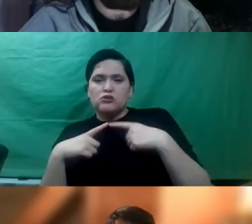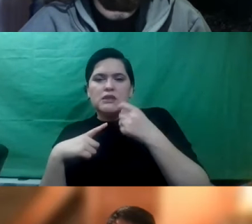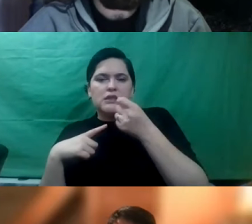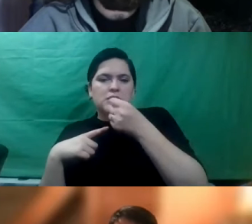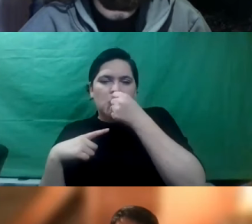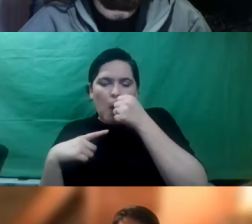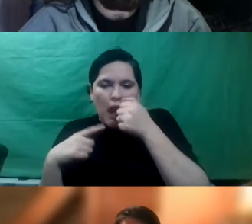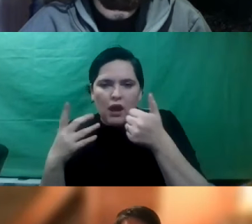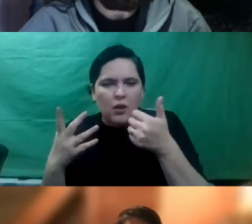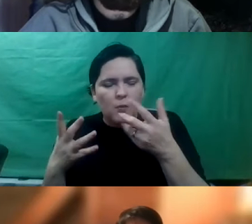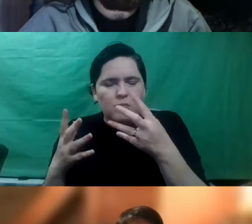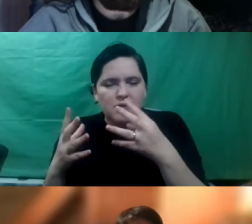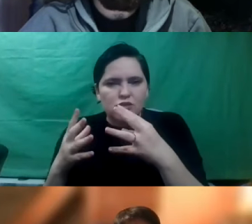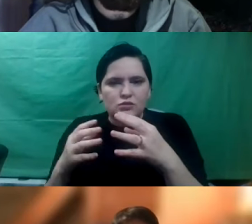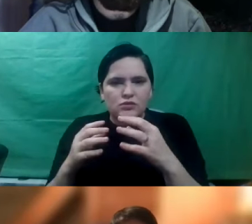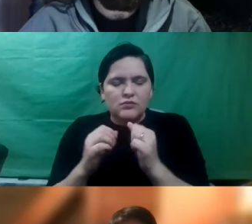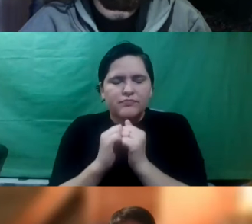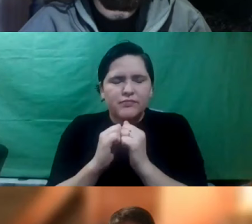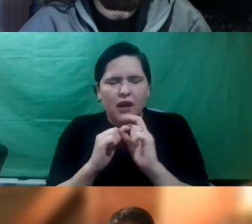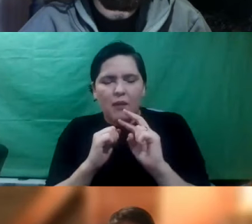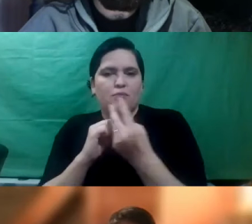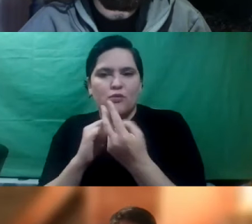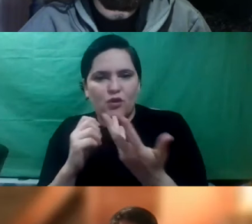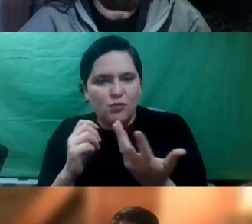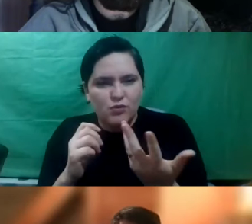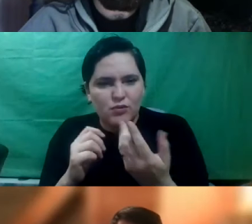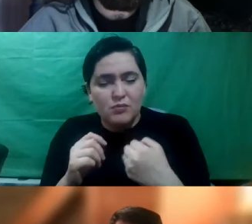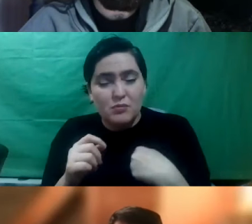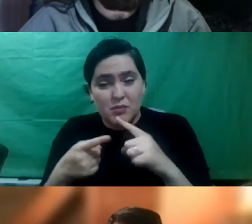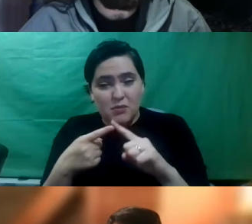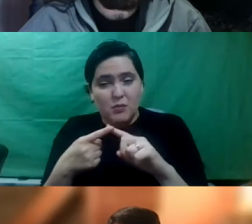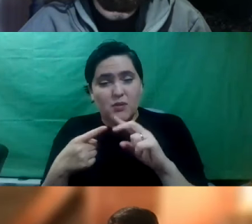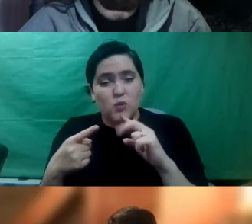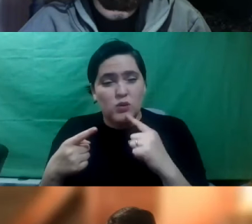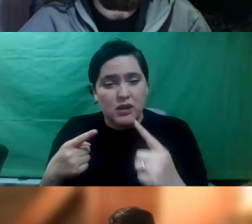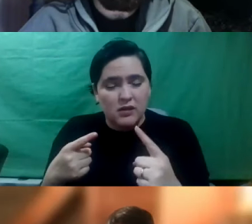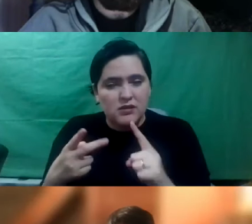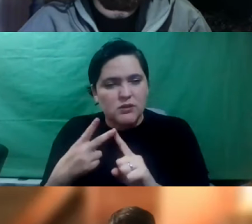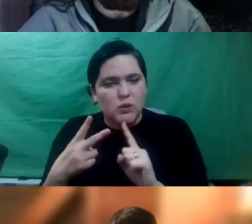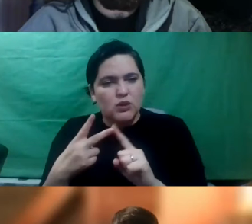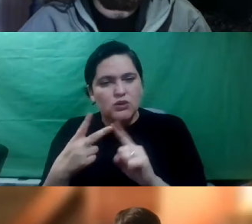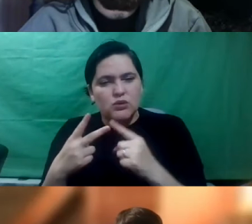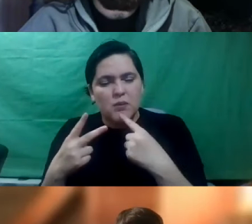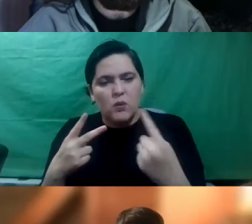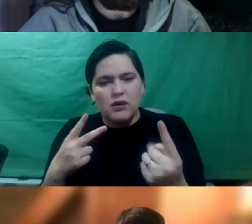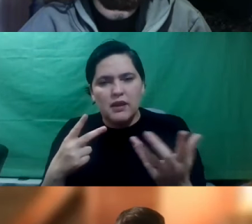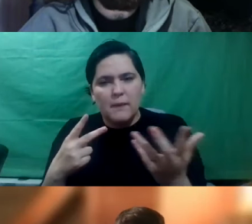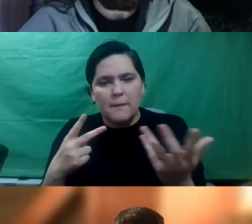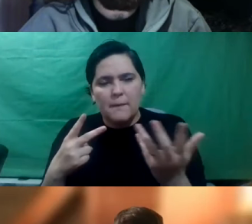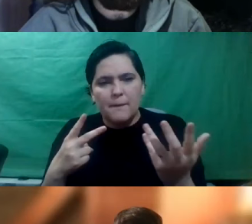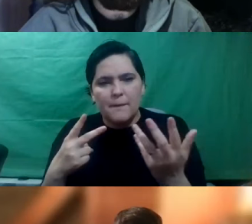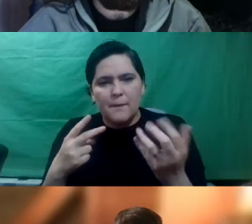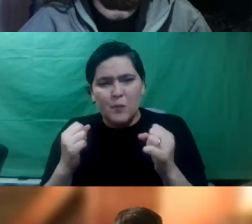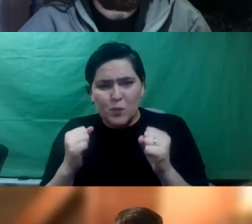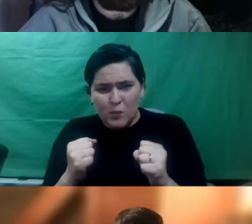componentes, al menos de actividad. Como que esa es como al menos la primera pregunta, y la segunda ya tiene que ver con si me podrías